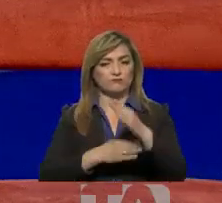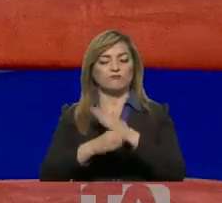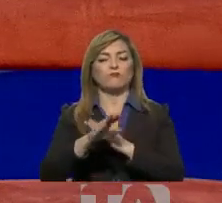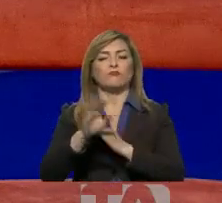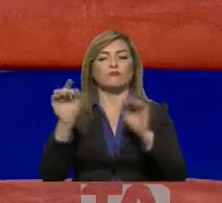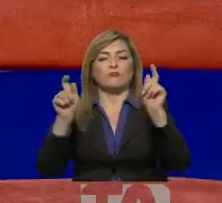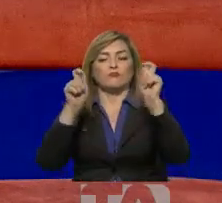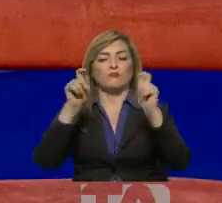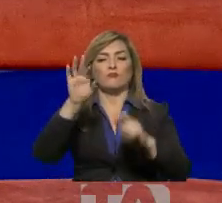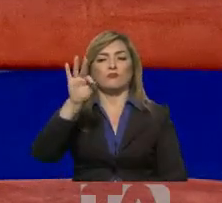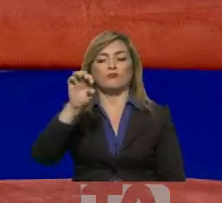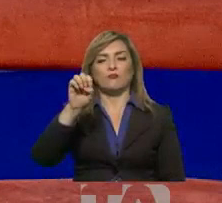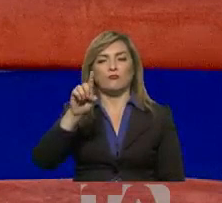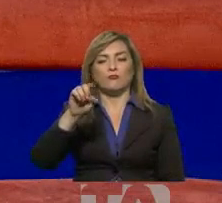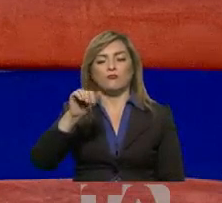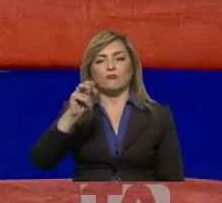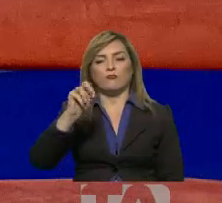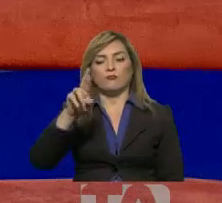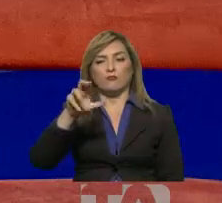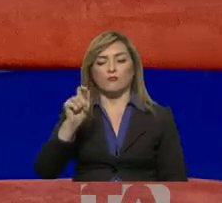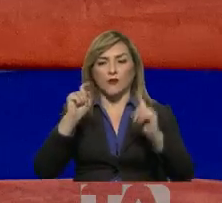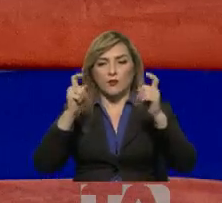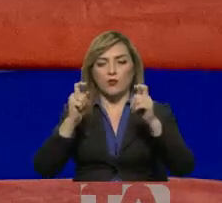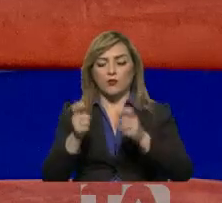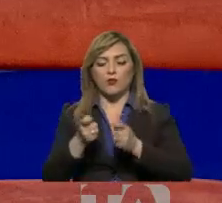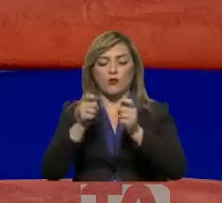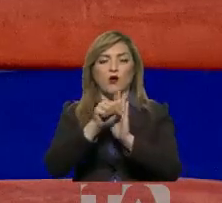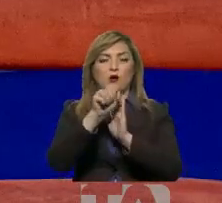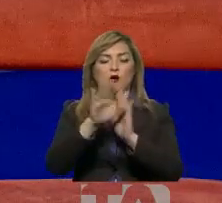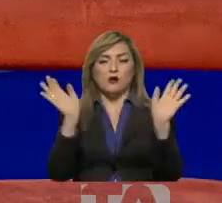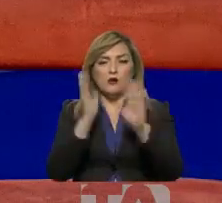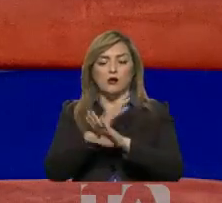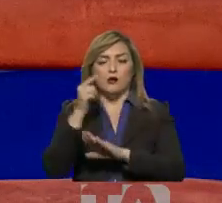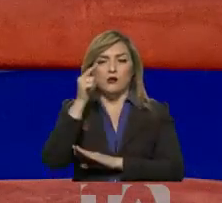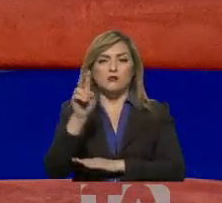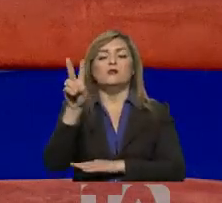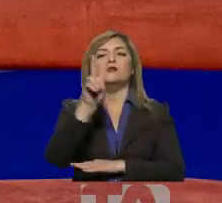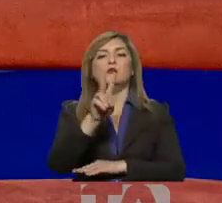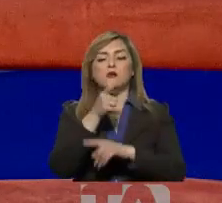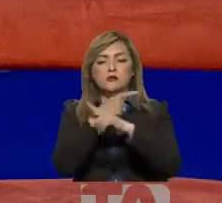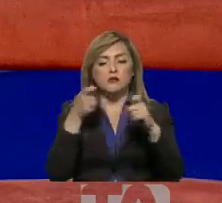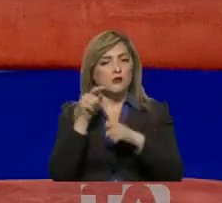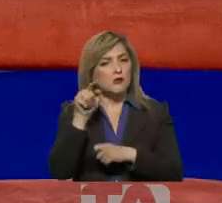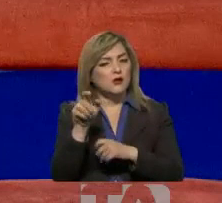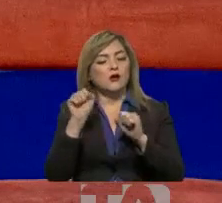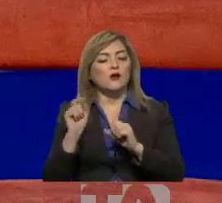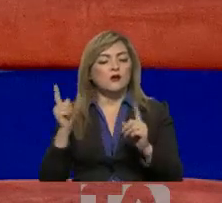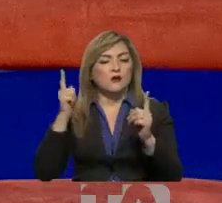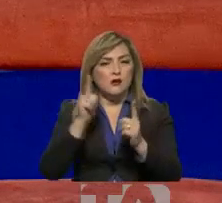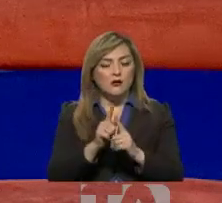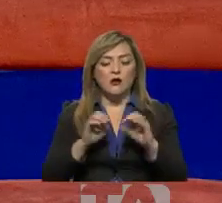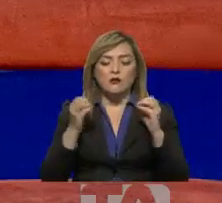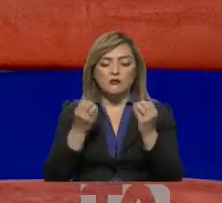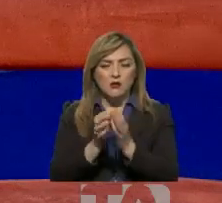Fundación Fedimura emprendió una campaña para entregarlas de forma gratuita. Hasta el próximo 22 de marzo, usted puede acercarse a la